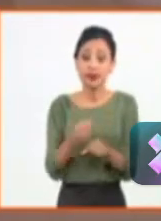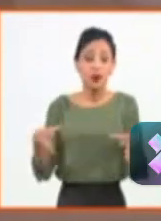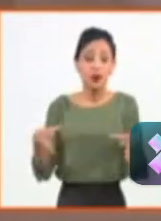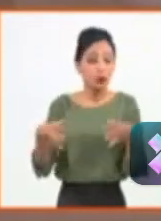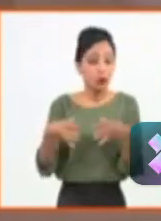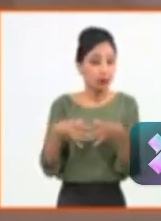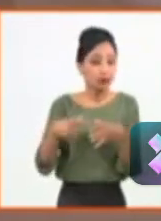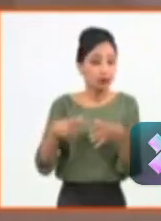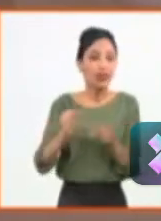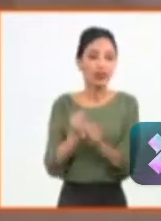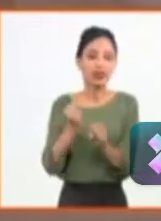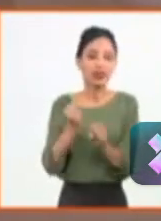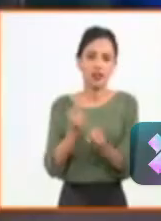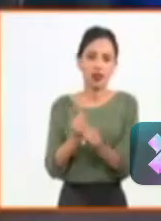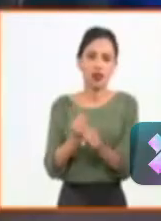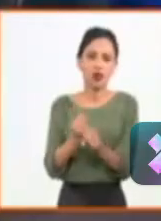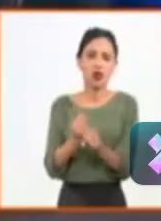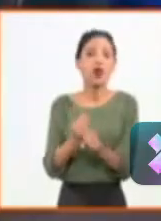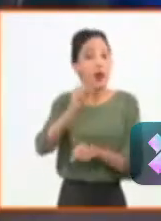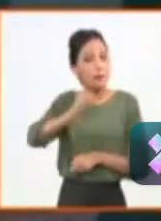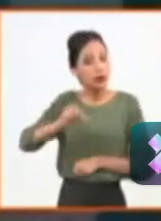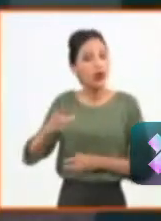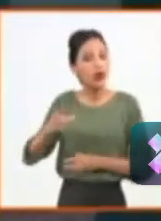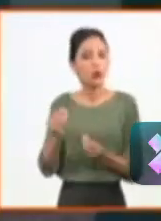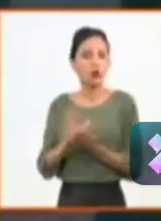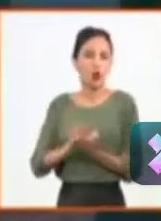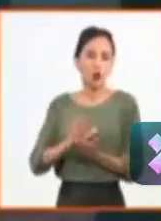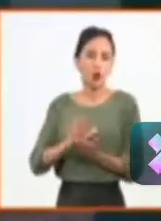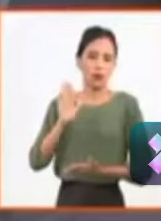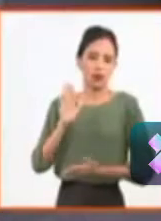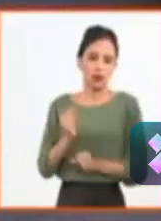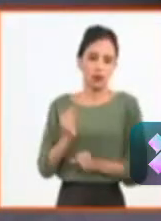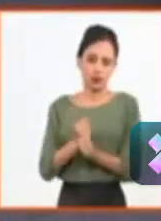ha habido mucho compromiso de la gente.